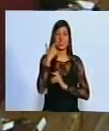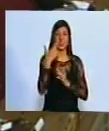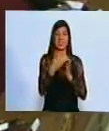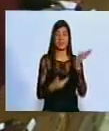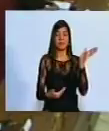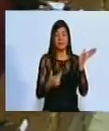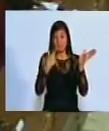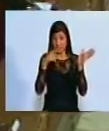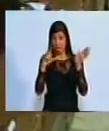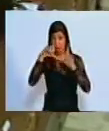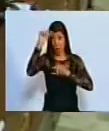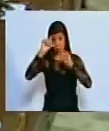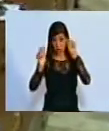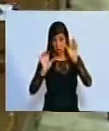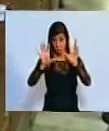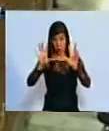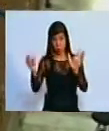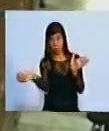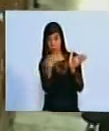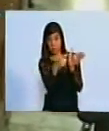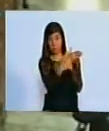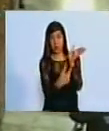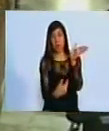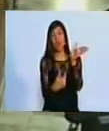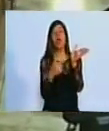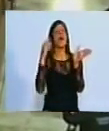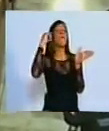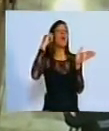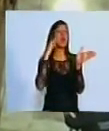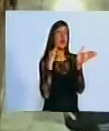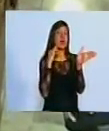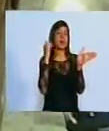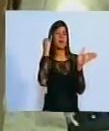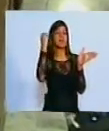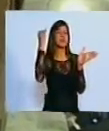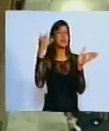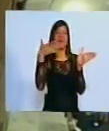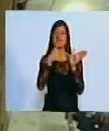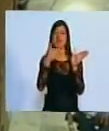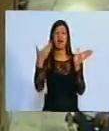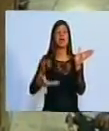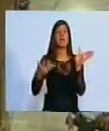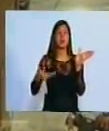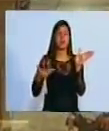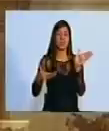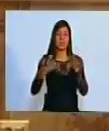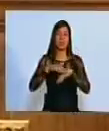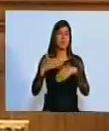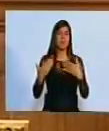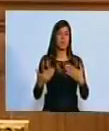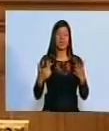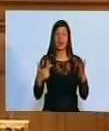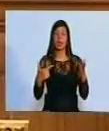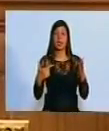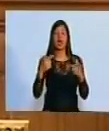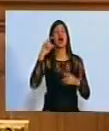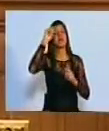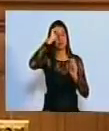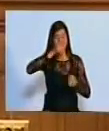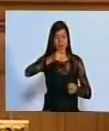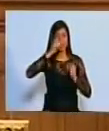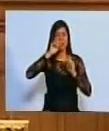nacional. Esta decisión de Simón Bolívar tiene un gran significado, sobre todo porque fue reivindicado